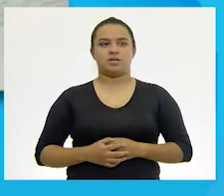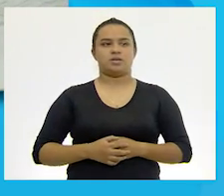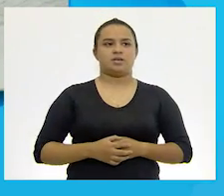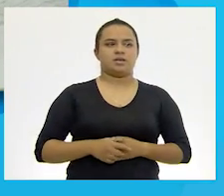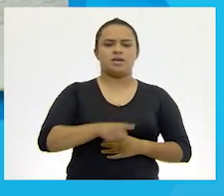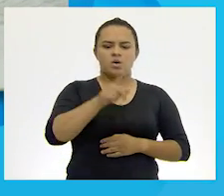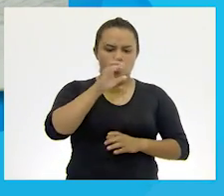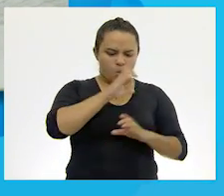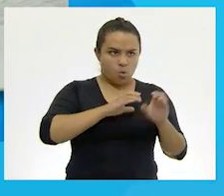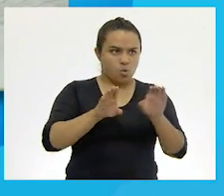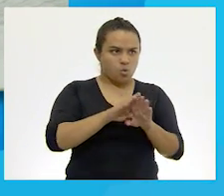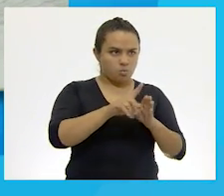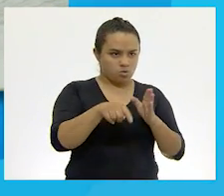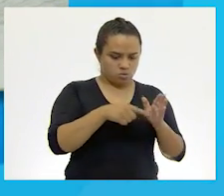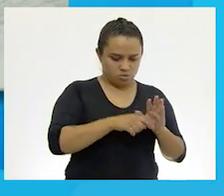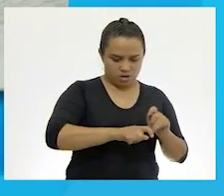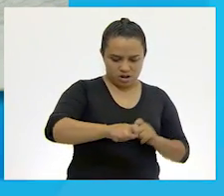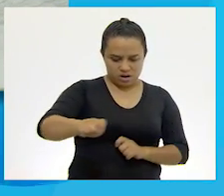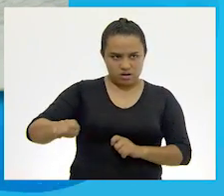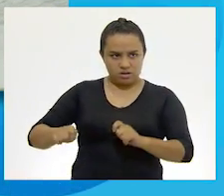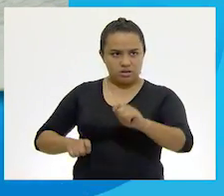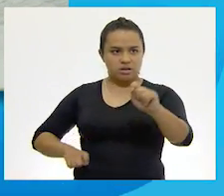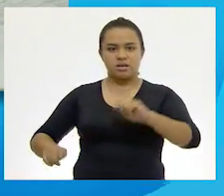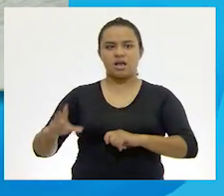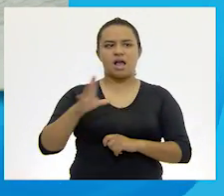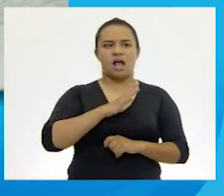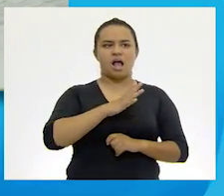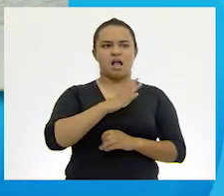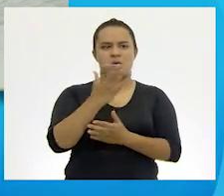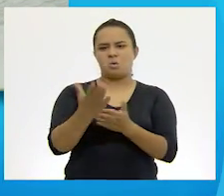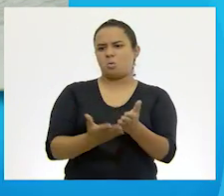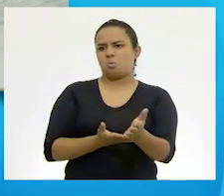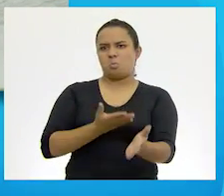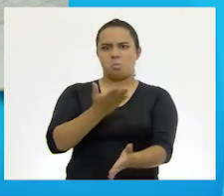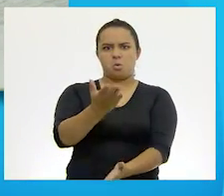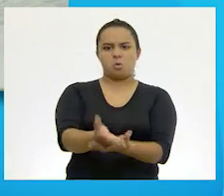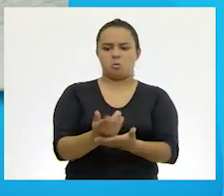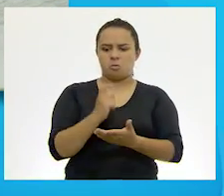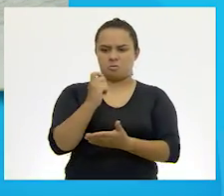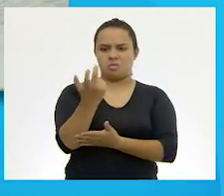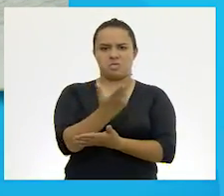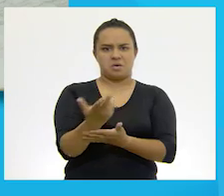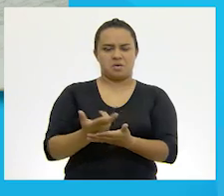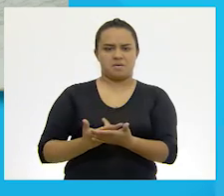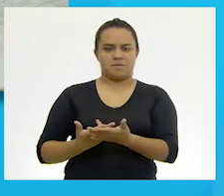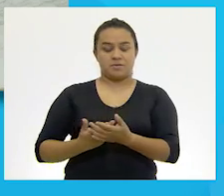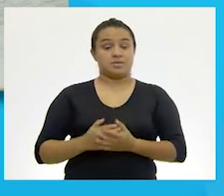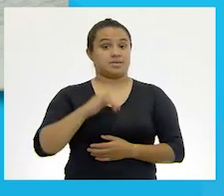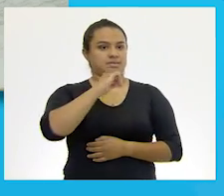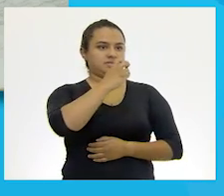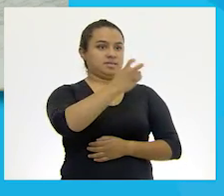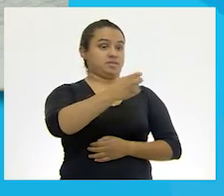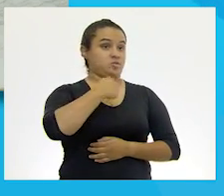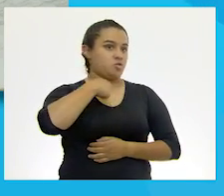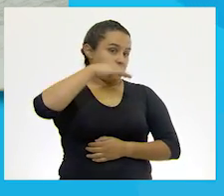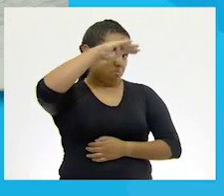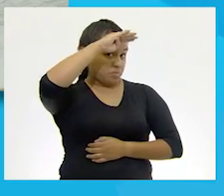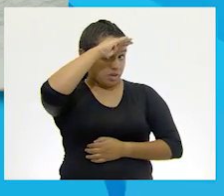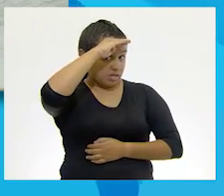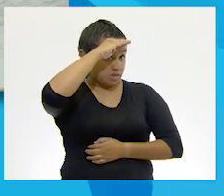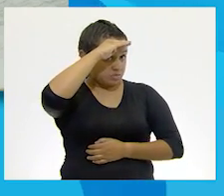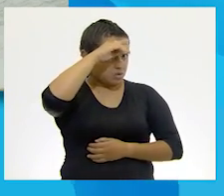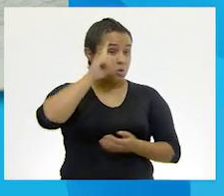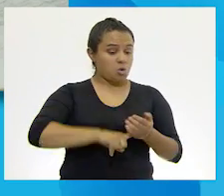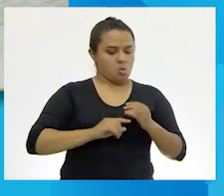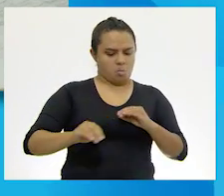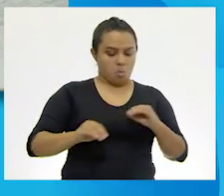está explorando el espacio para ir generando propuestas de dibujo. Sí, exacto. Yo creo que no